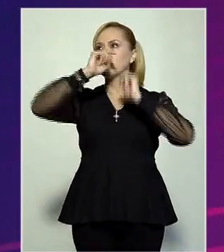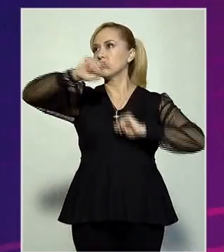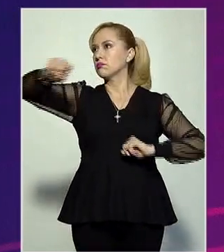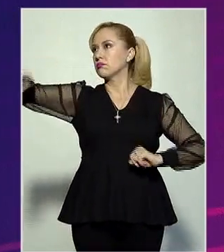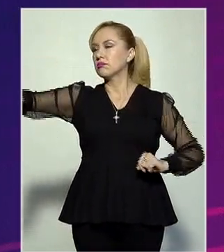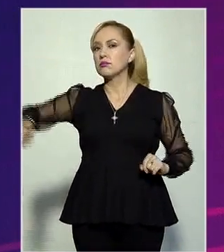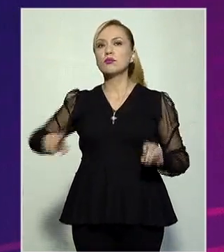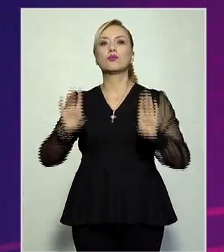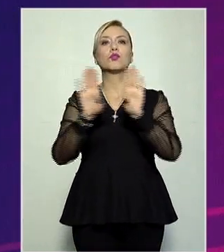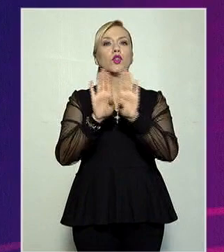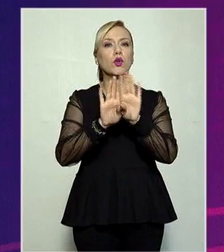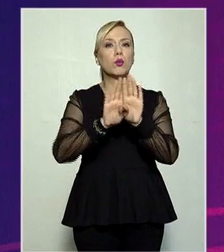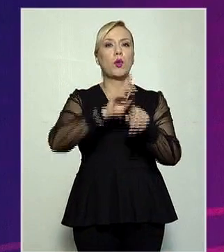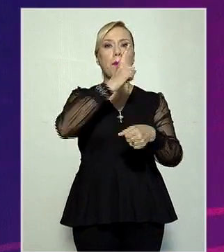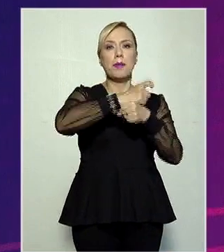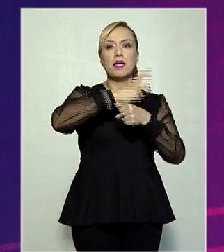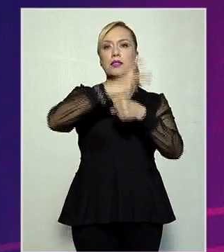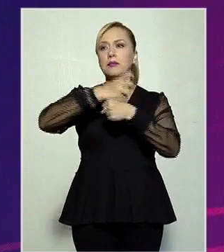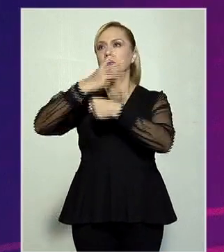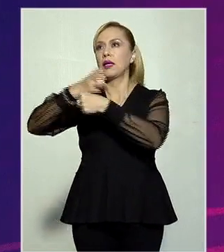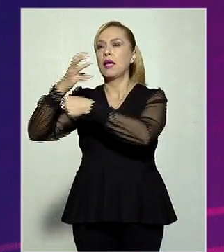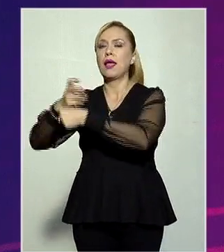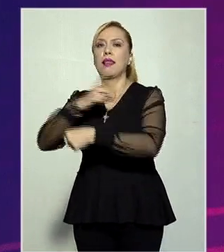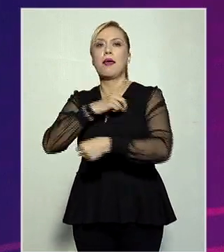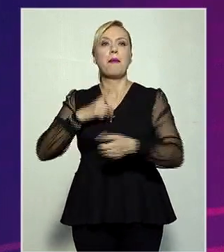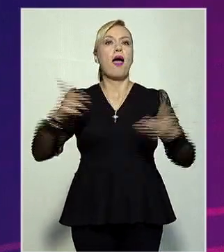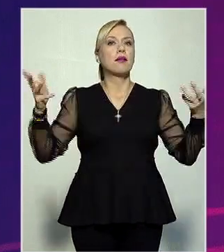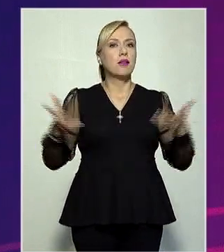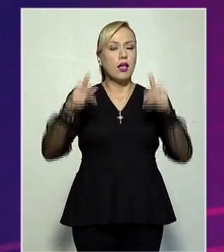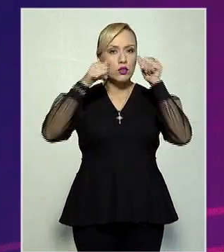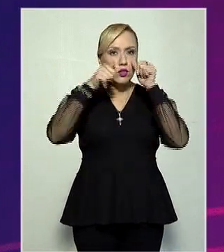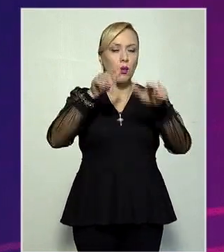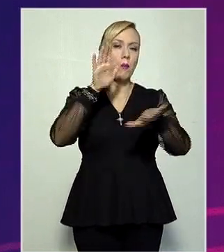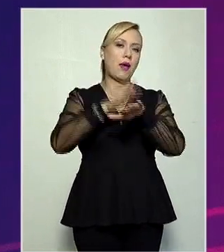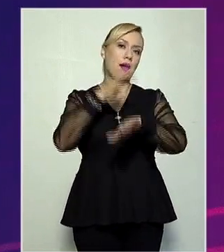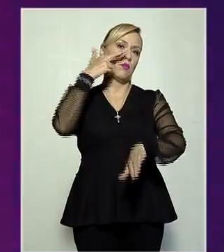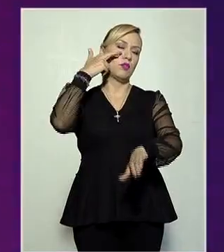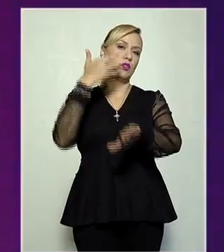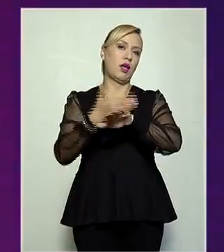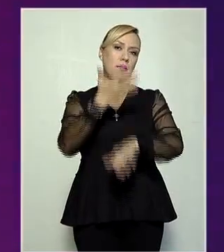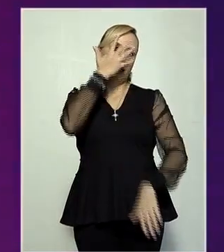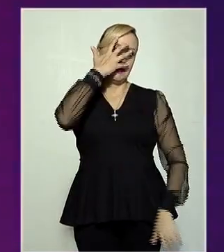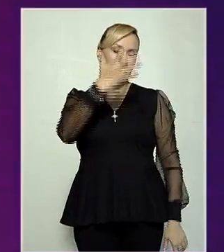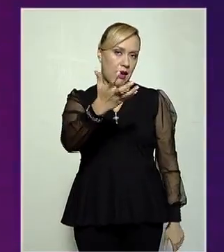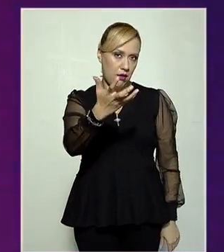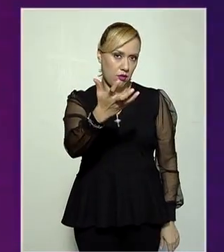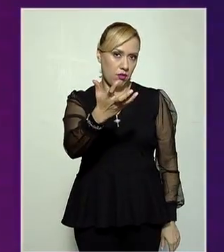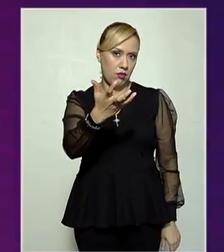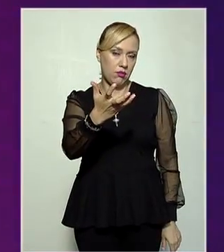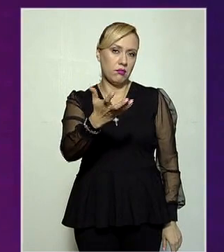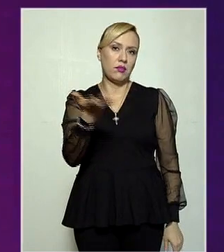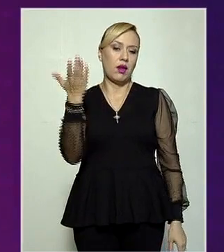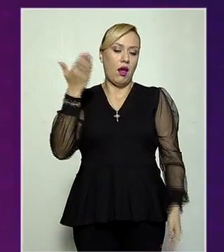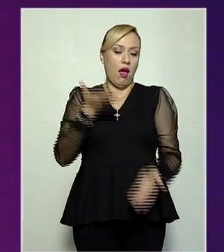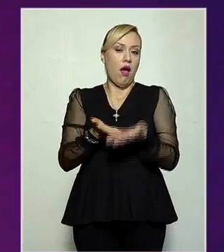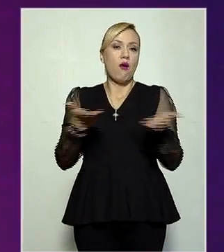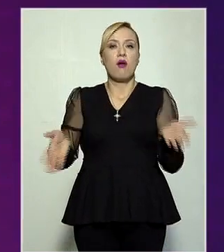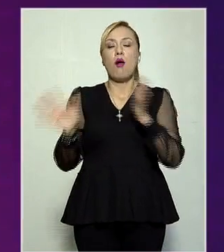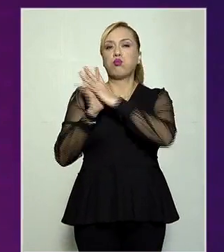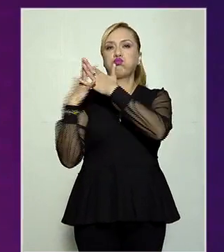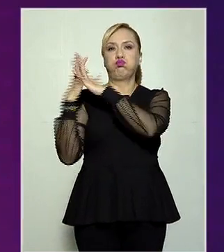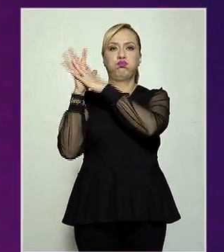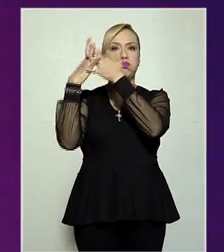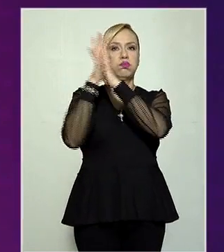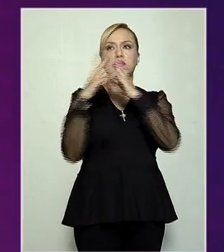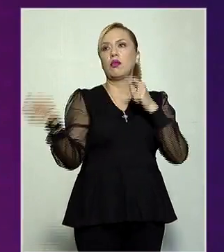procesos, las rutas, la forma en la que esto se va haciendo y dándole un tratamiento mucho más responsable y mucho más serio que lo que pasa hasta ahora de la medida en que el